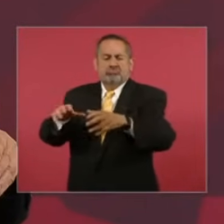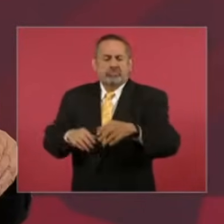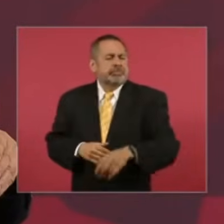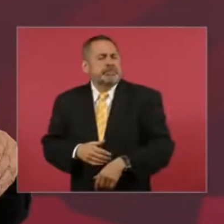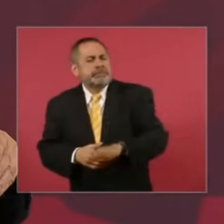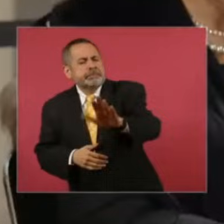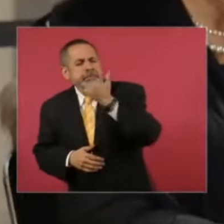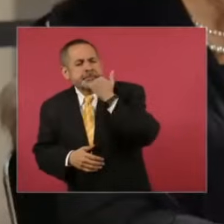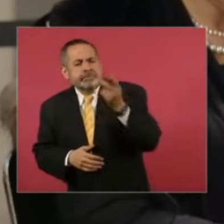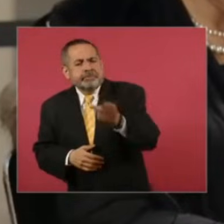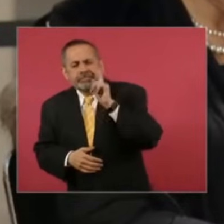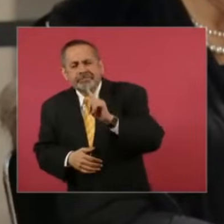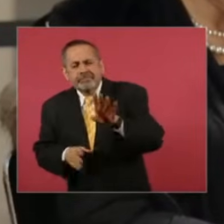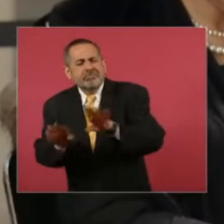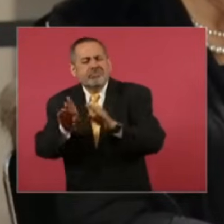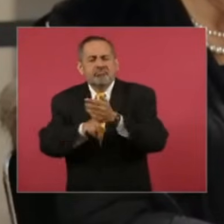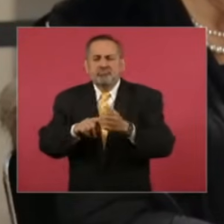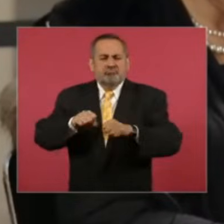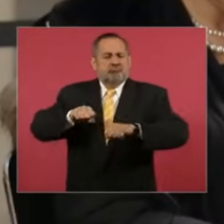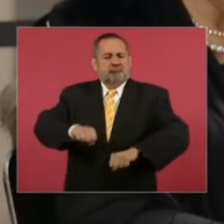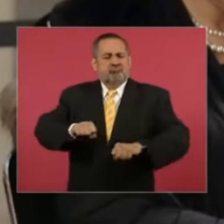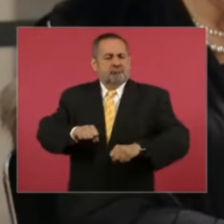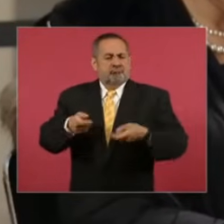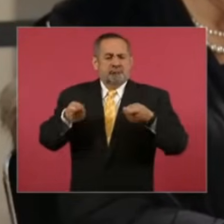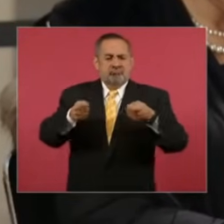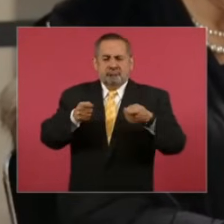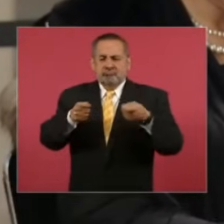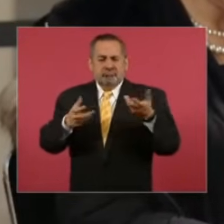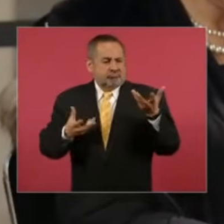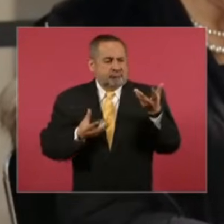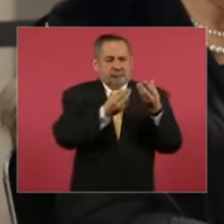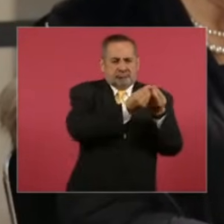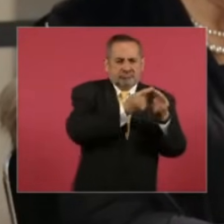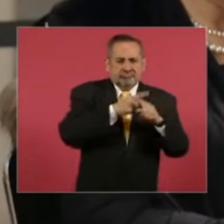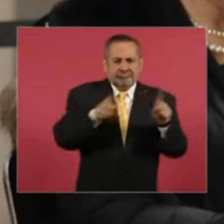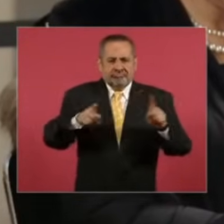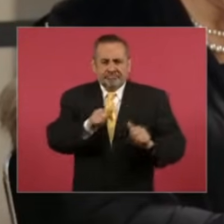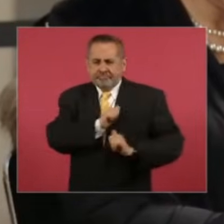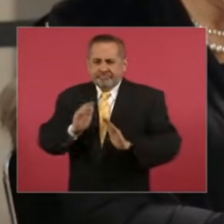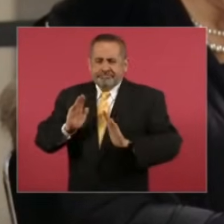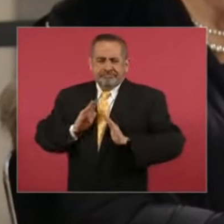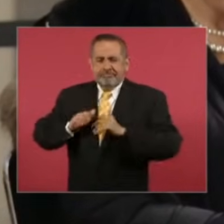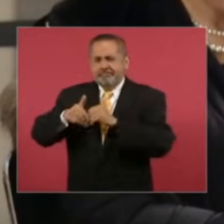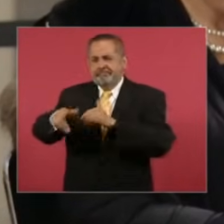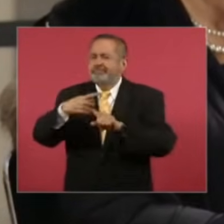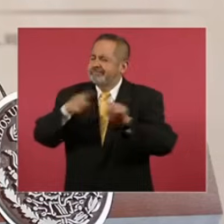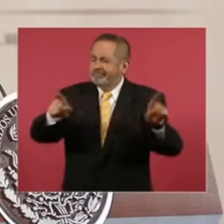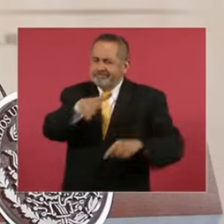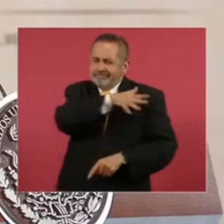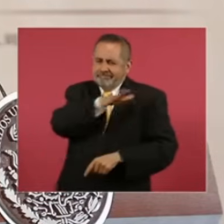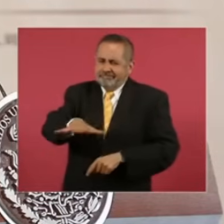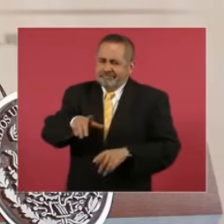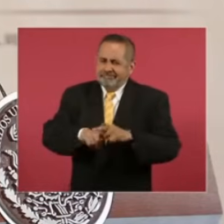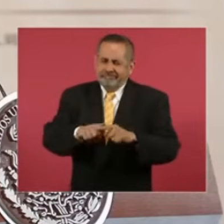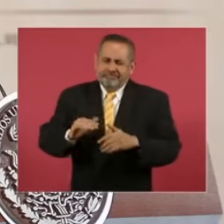¿cómo concibe el poder militar cuando llegan algunos ya a la cúpula, que no es lo mismo ser soldado raso que ser general,